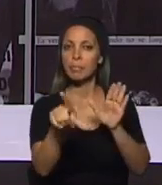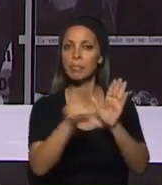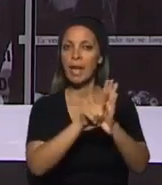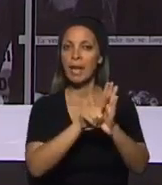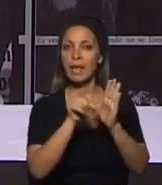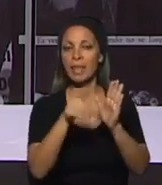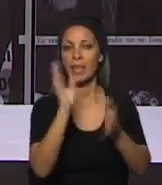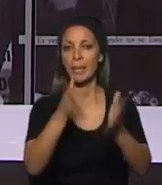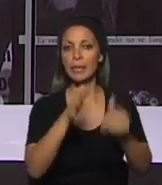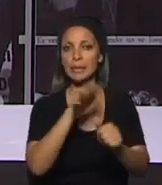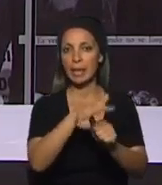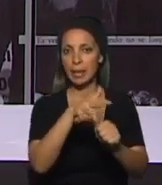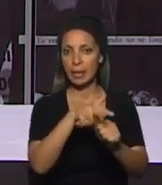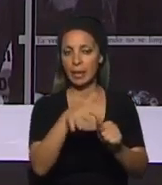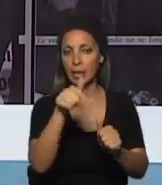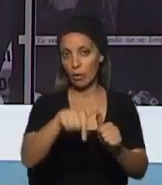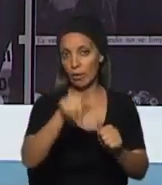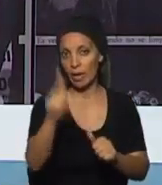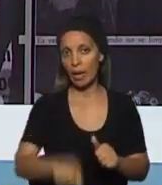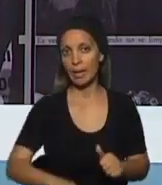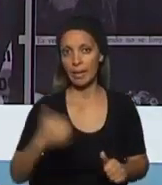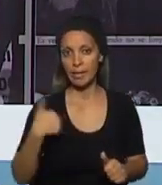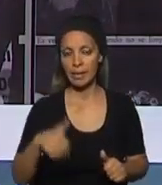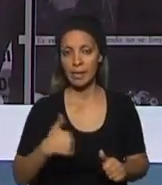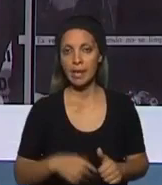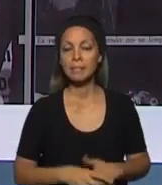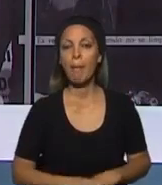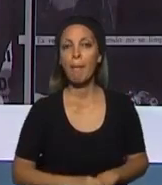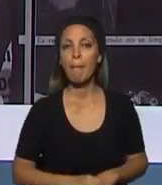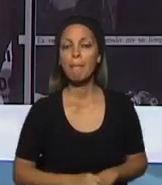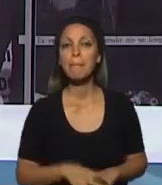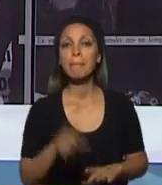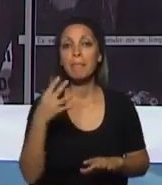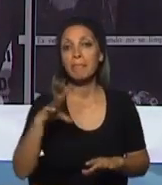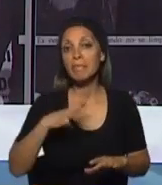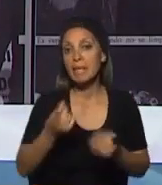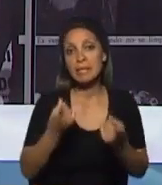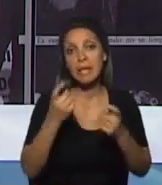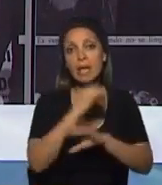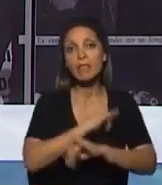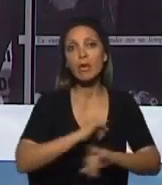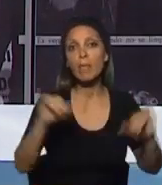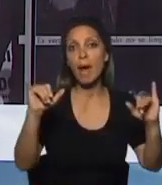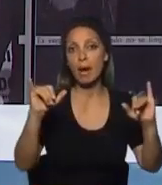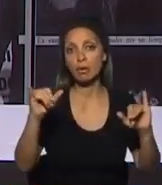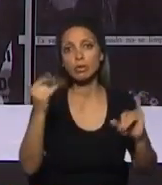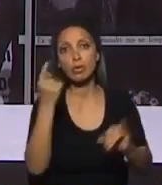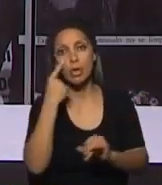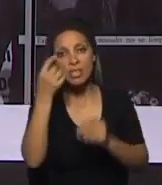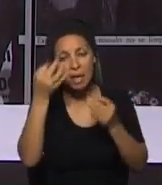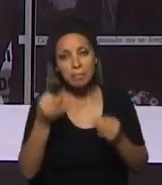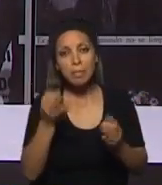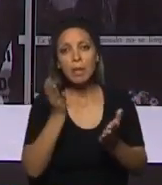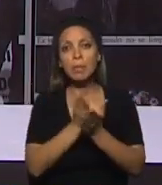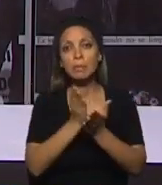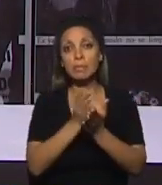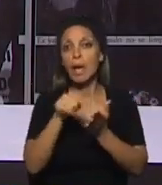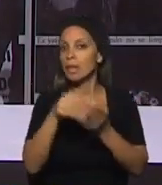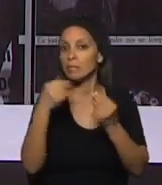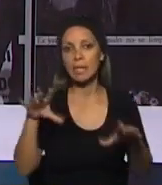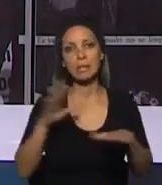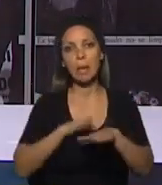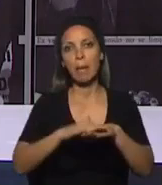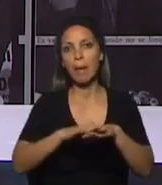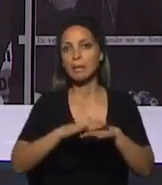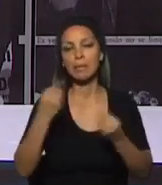rige y que funciona en nuestra República Argentina. Informarnos y conocer esa información y esos derechos es el puntapié inicial